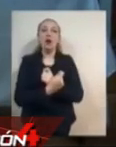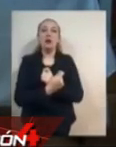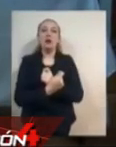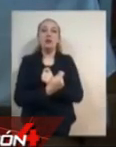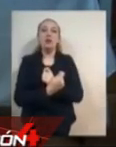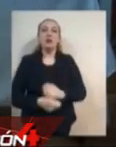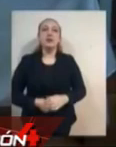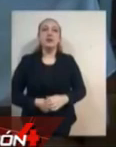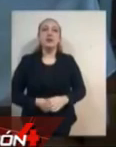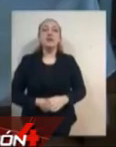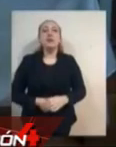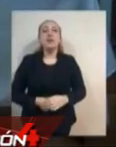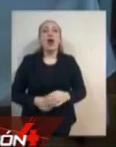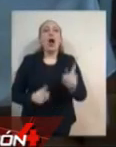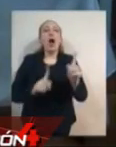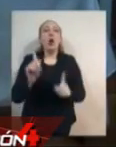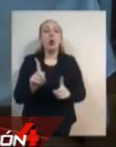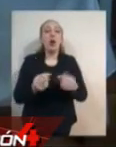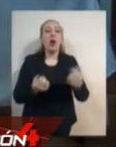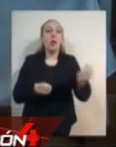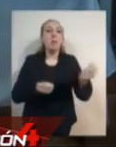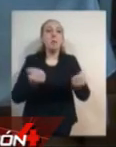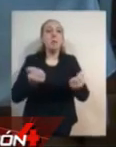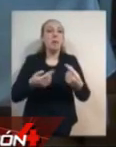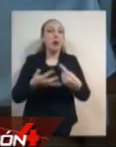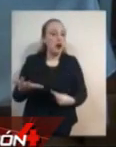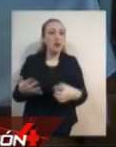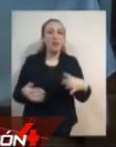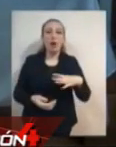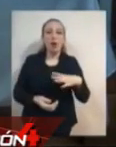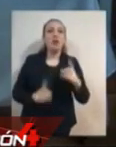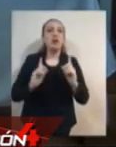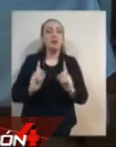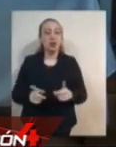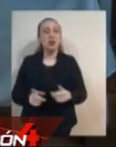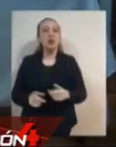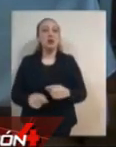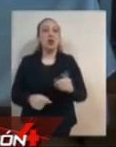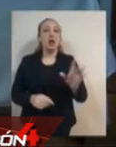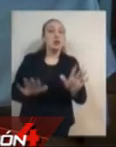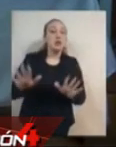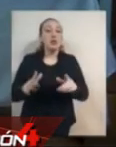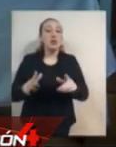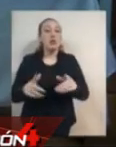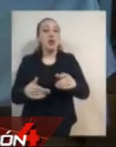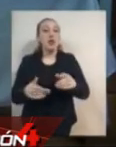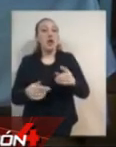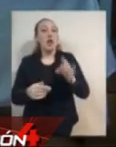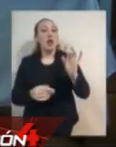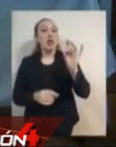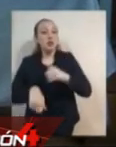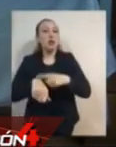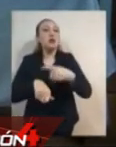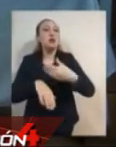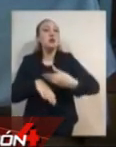reemplazar parte de las máquinas que faltaban de Vialidad Nacional. Así que esto generó cierta demora. En